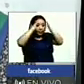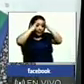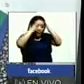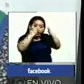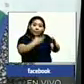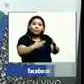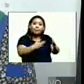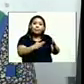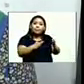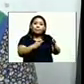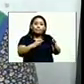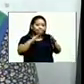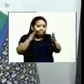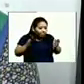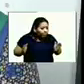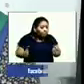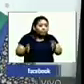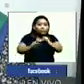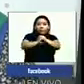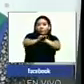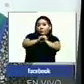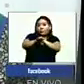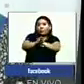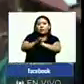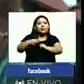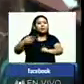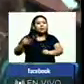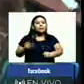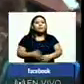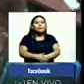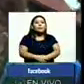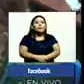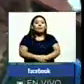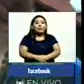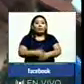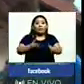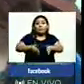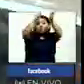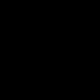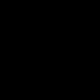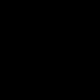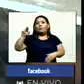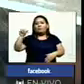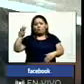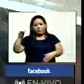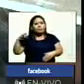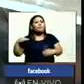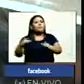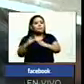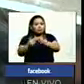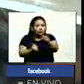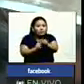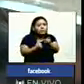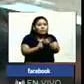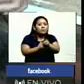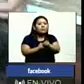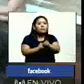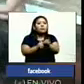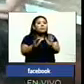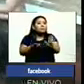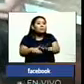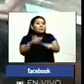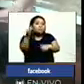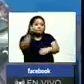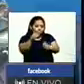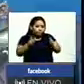toda la atención debida, toda la promoción y el apoyo que se necesita. Red Salvadoreña de Medios también le da a esta